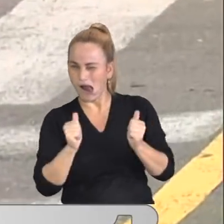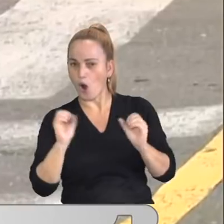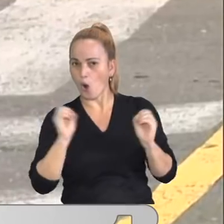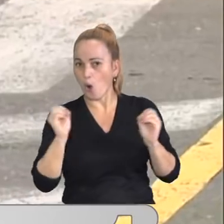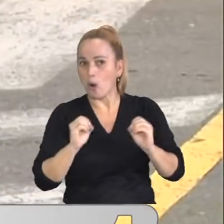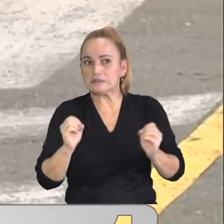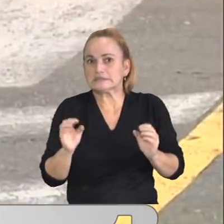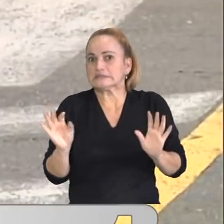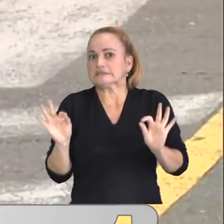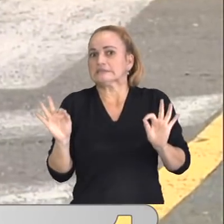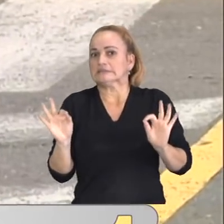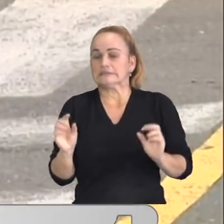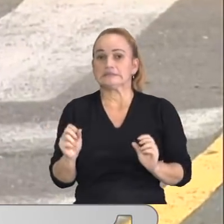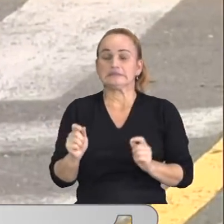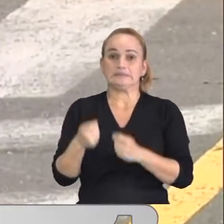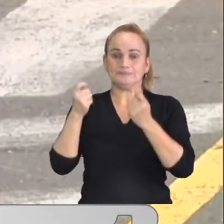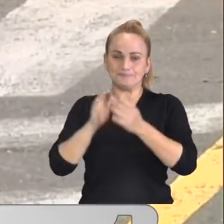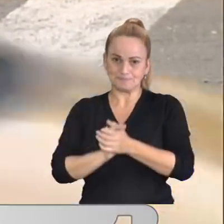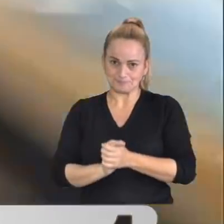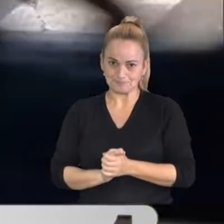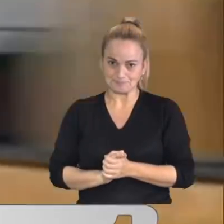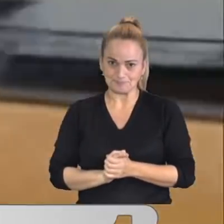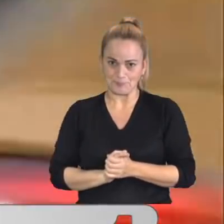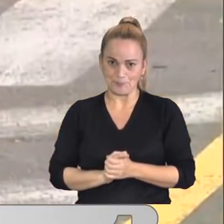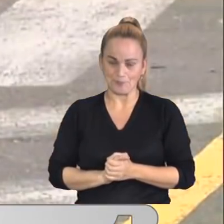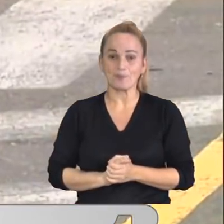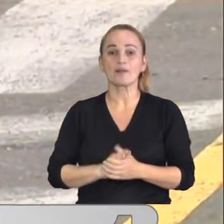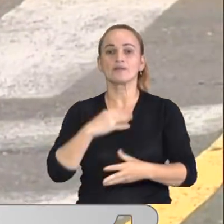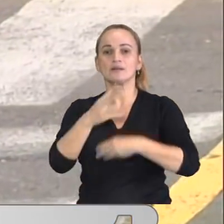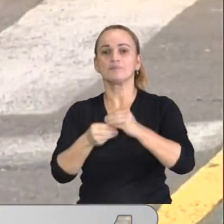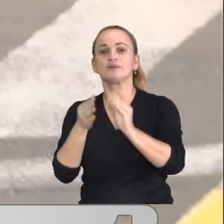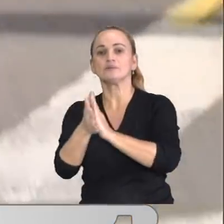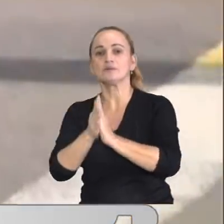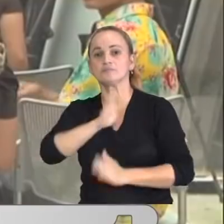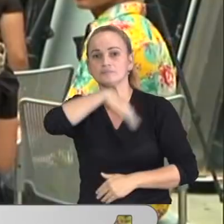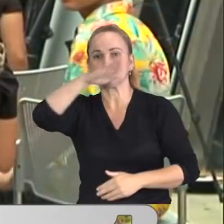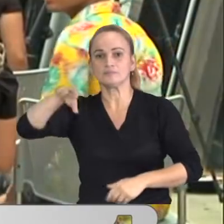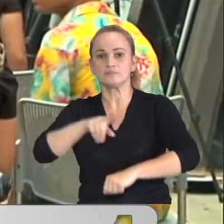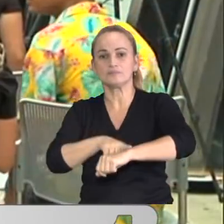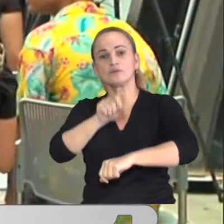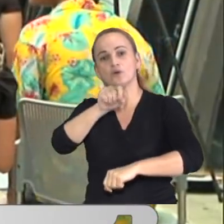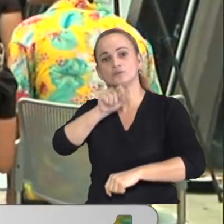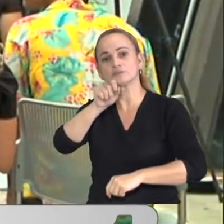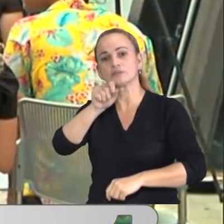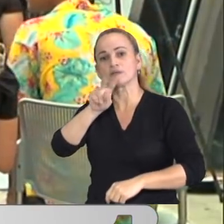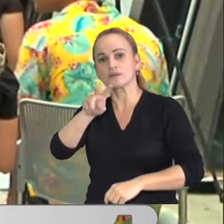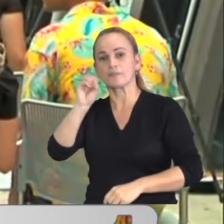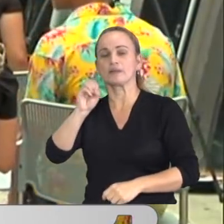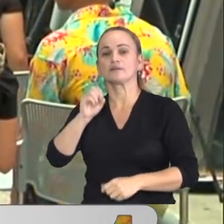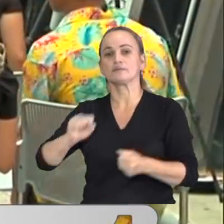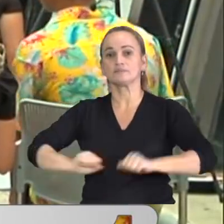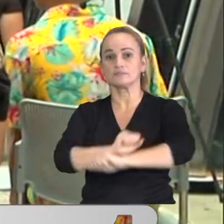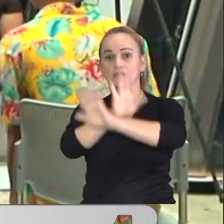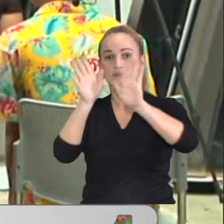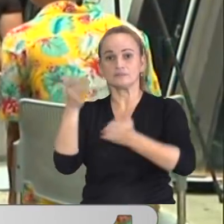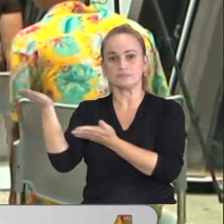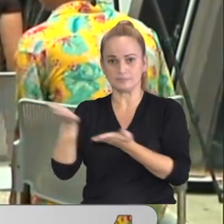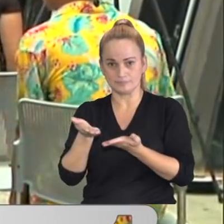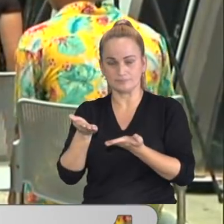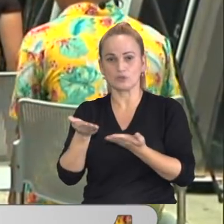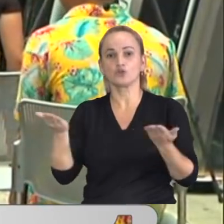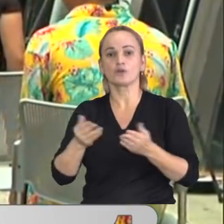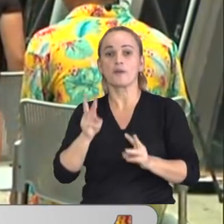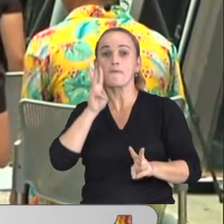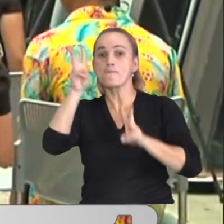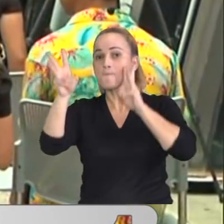corresponderían los móviles de este crimen. Y en otras noticias de Antioquia, a las 11:20 de la mañana, estamos a esta hora en el